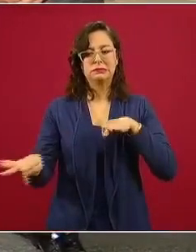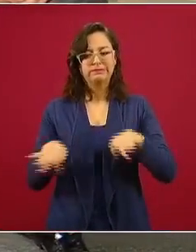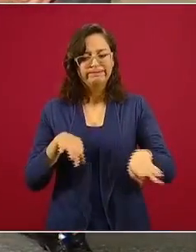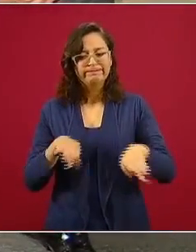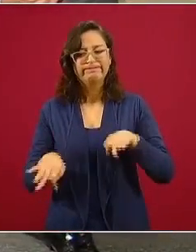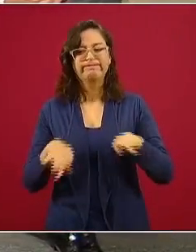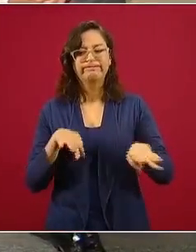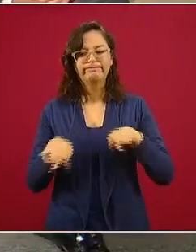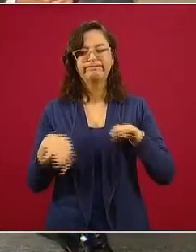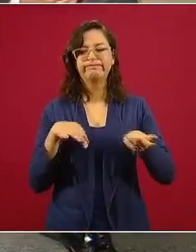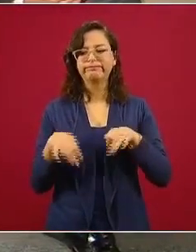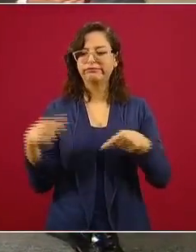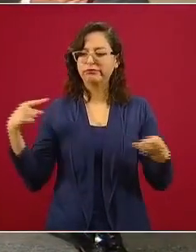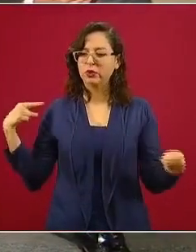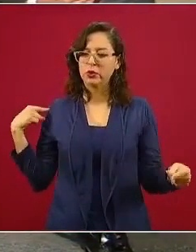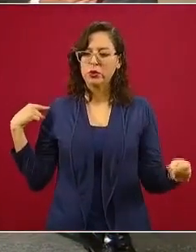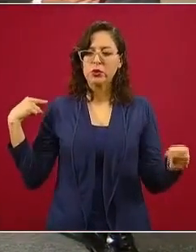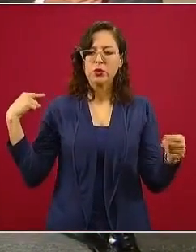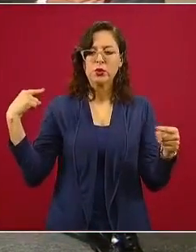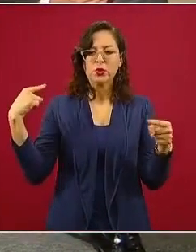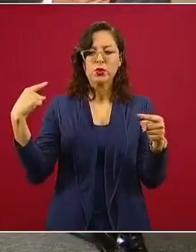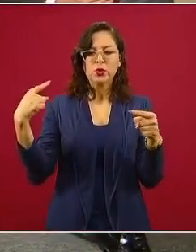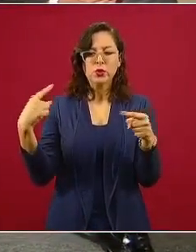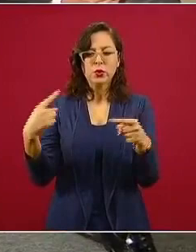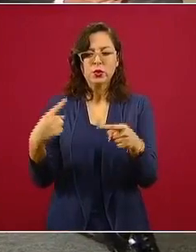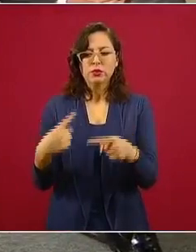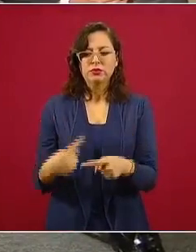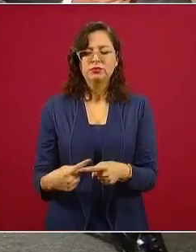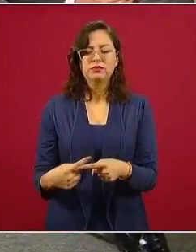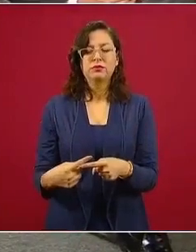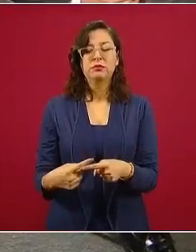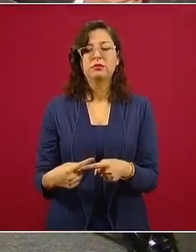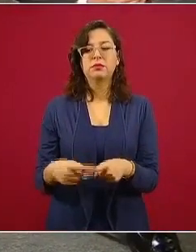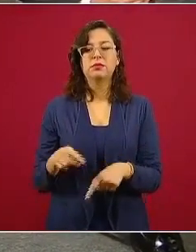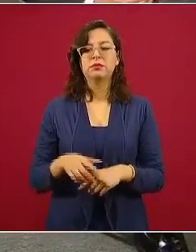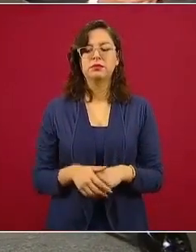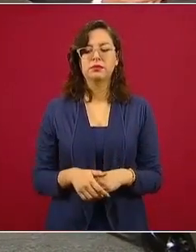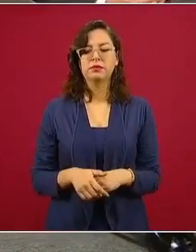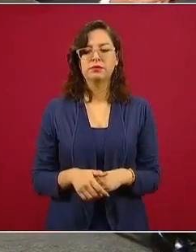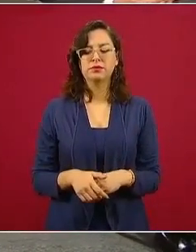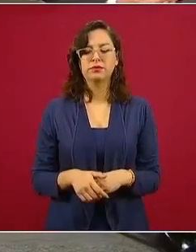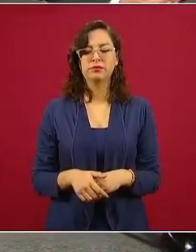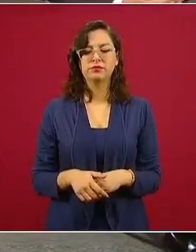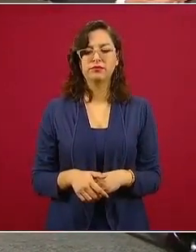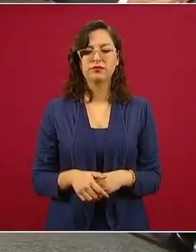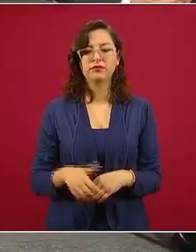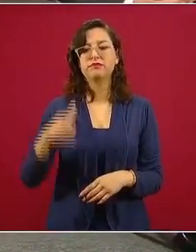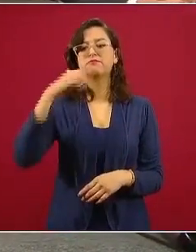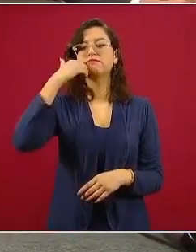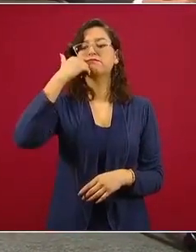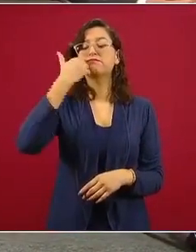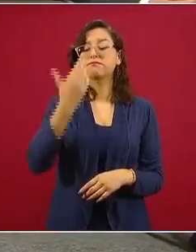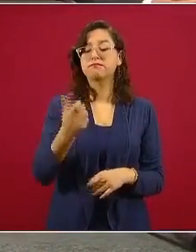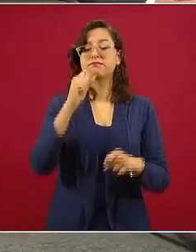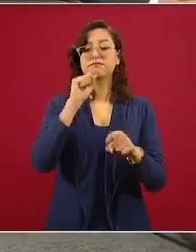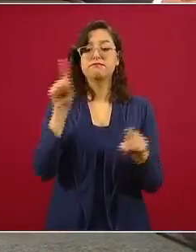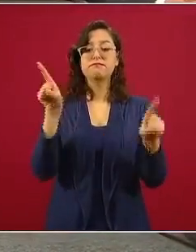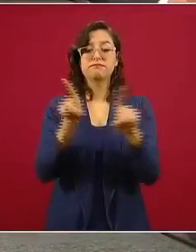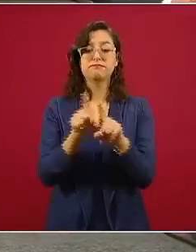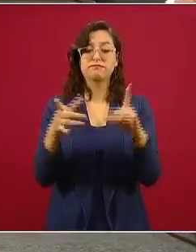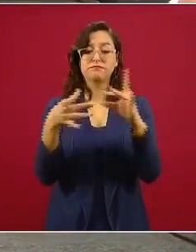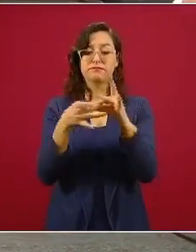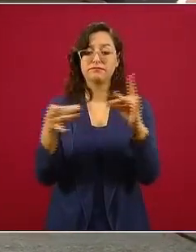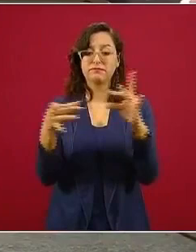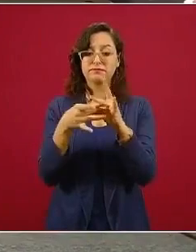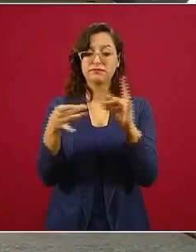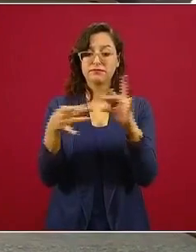trabajo que se realizó de manera muy especial. Quiero